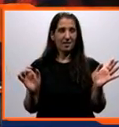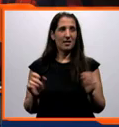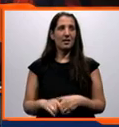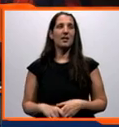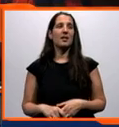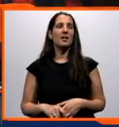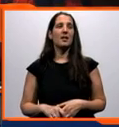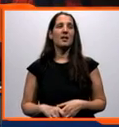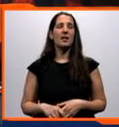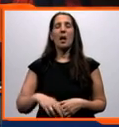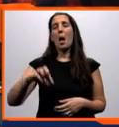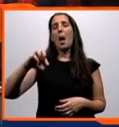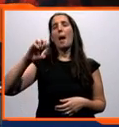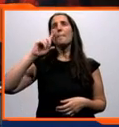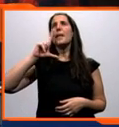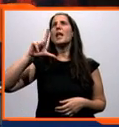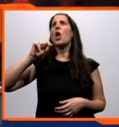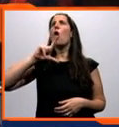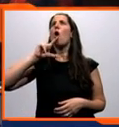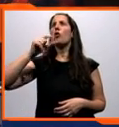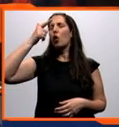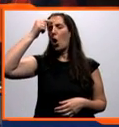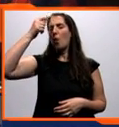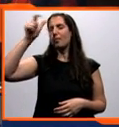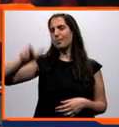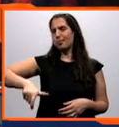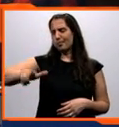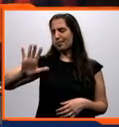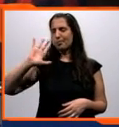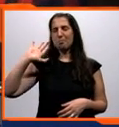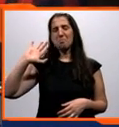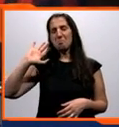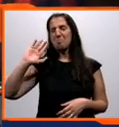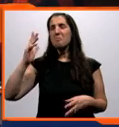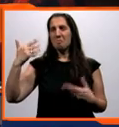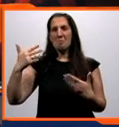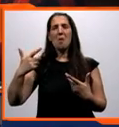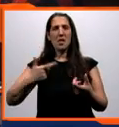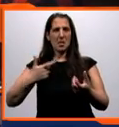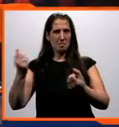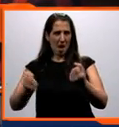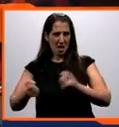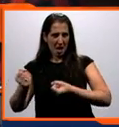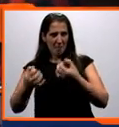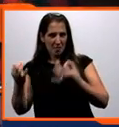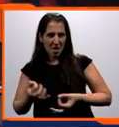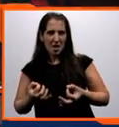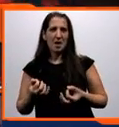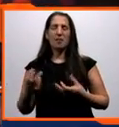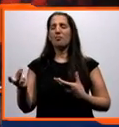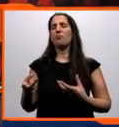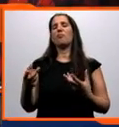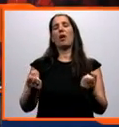es alguien que tiene la habilidad de manejar bien le facilitan las cosas se sube maneja